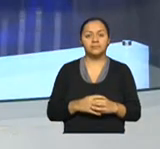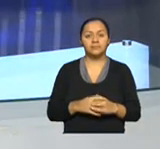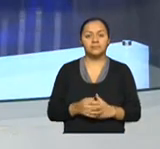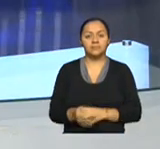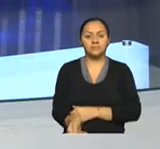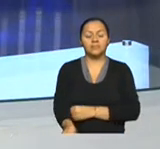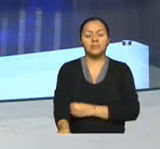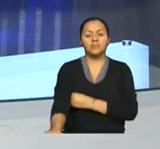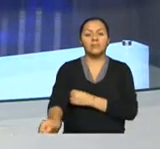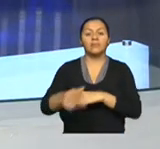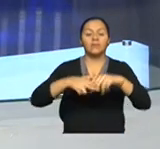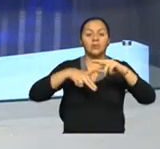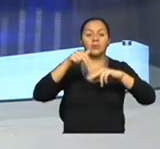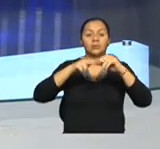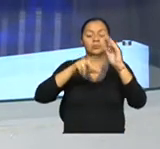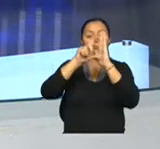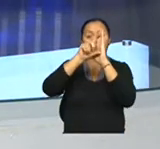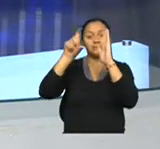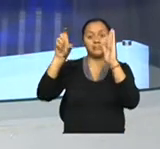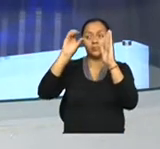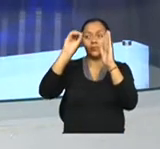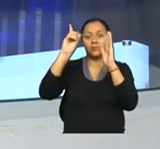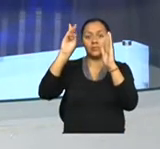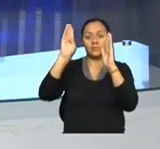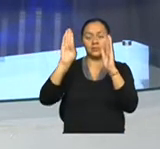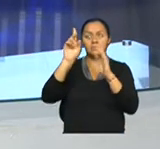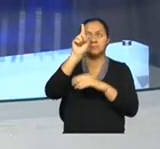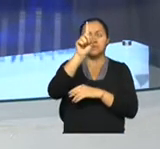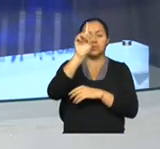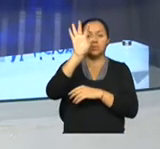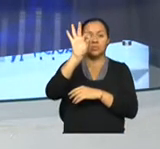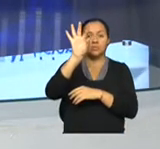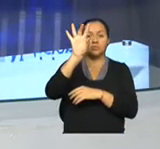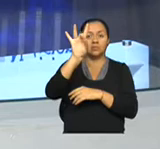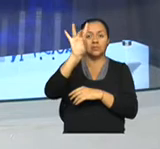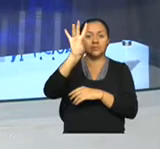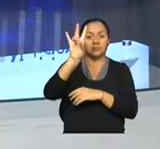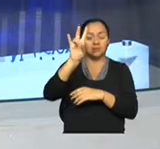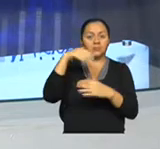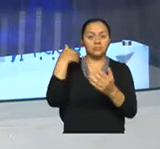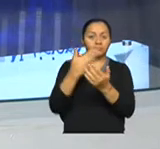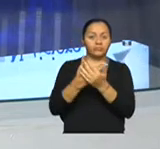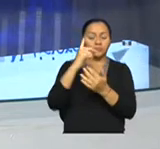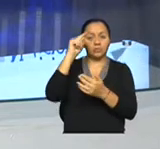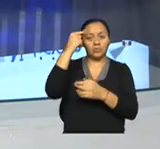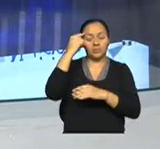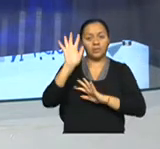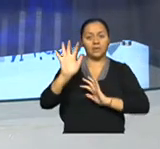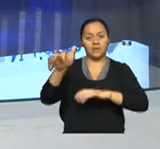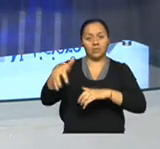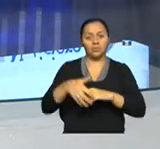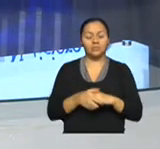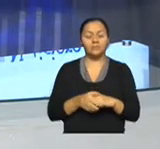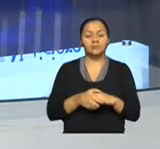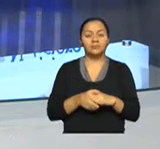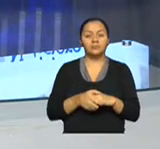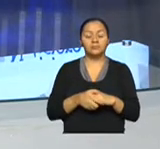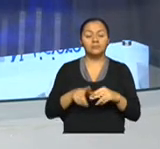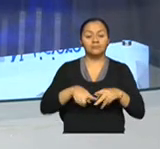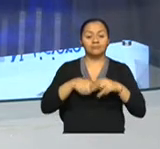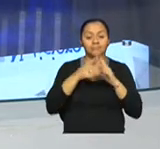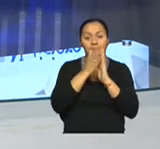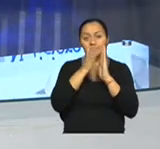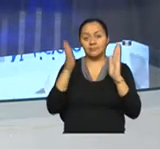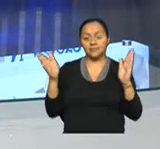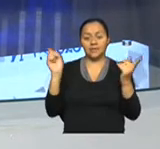La constructora Odebrecht llega a Ecuador en el año de 1987 con el gobierno de León Febres Cordero. Desde ese año